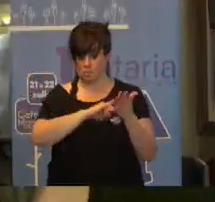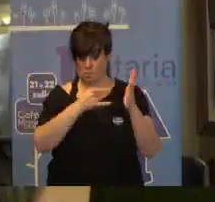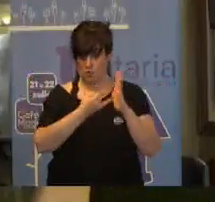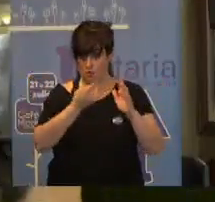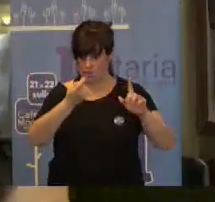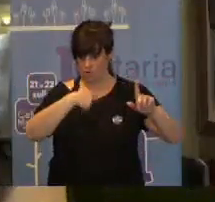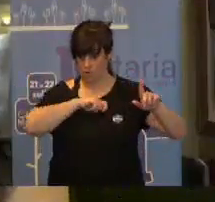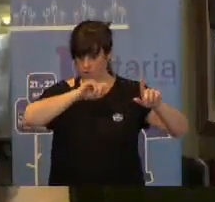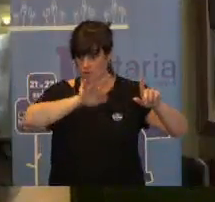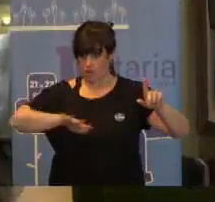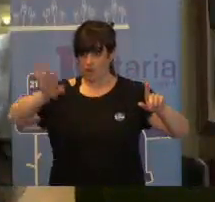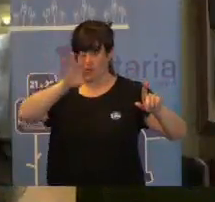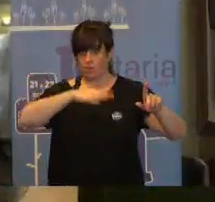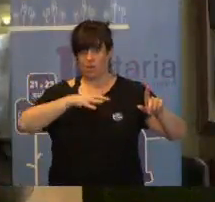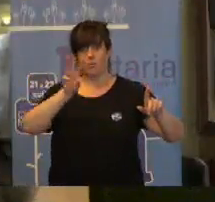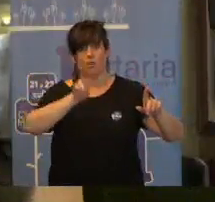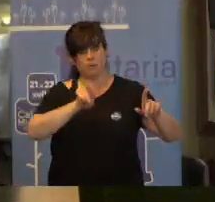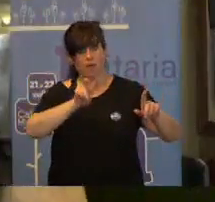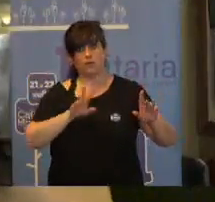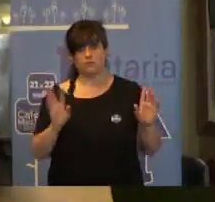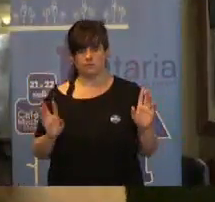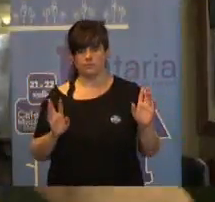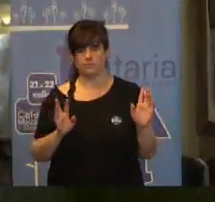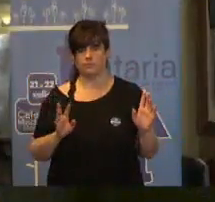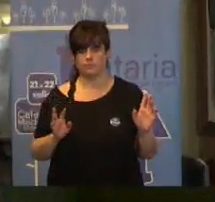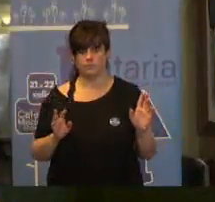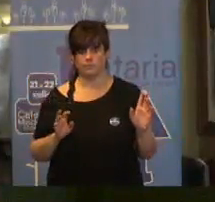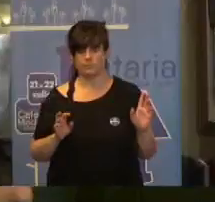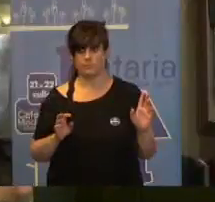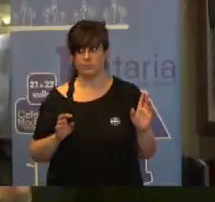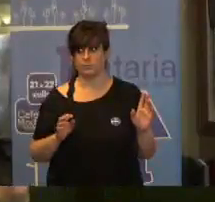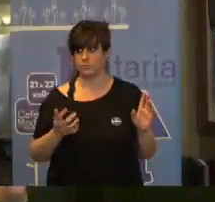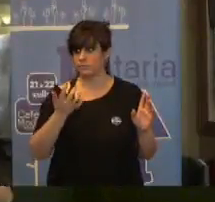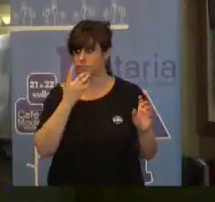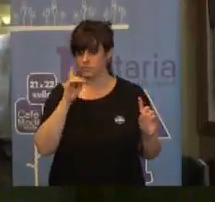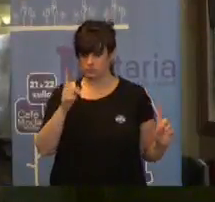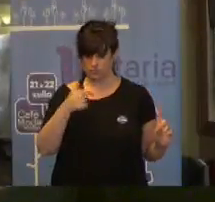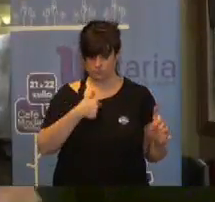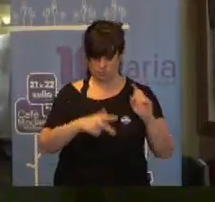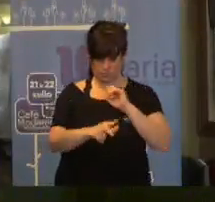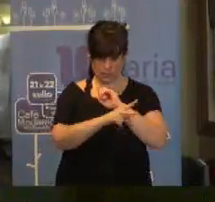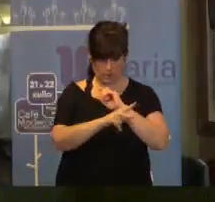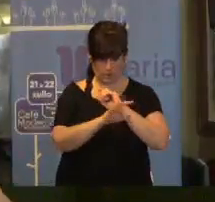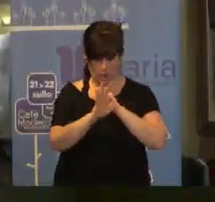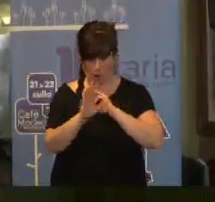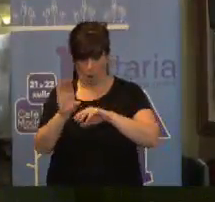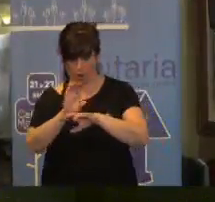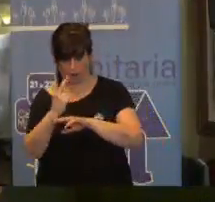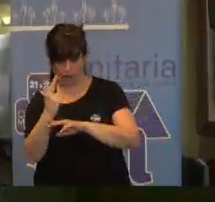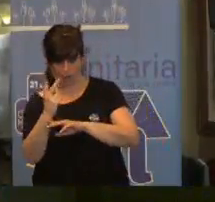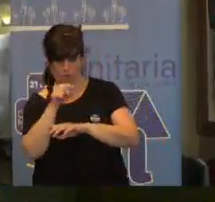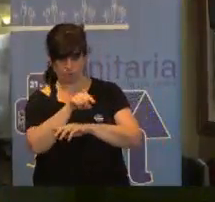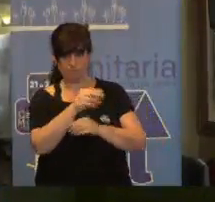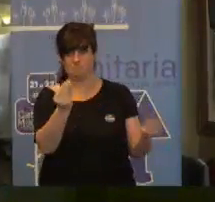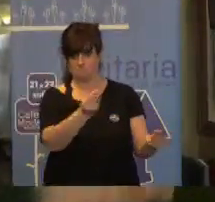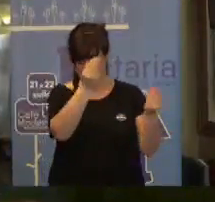É dicir, seguramente lle sirva máis ao proxecto nacional que nos teñamos a alcaldía de Pontevedra que estamos con 2 concellales, seguramente, non? Igual que o proxecto nacional